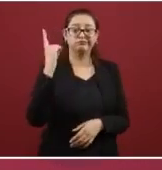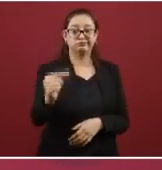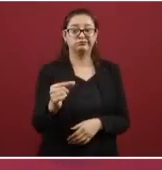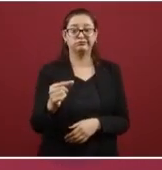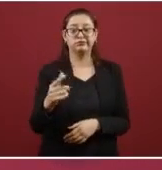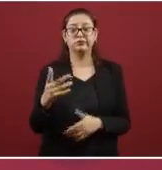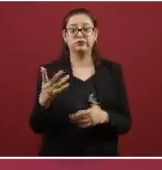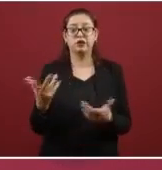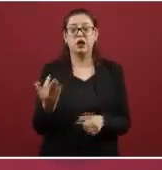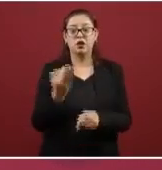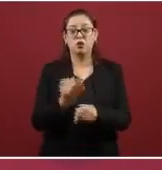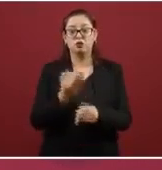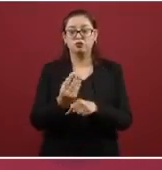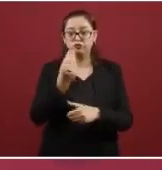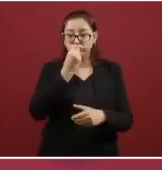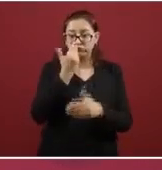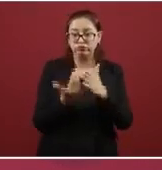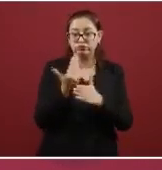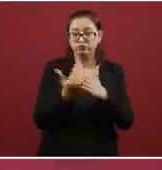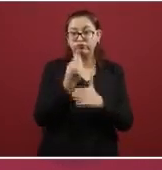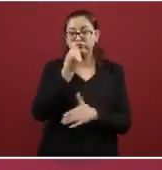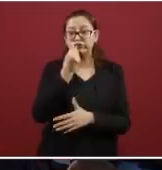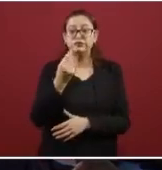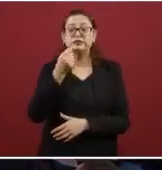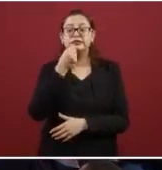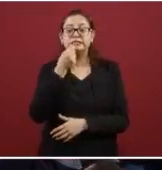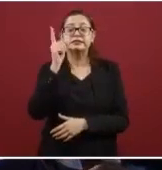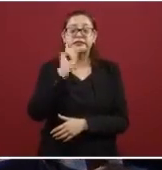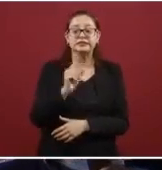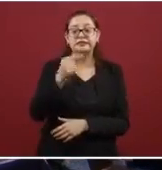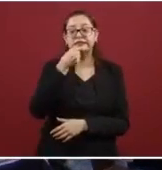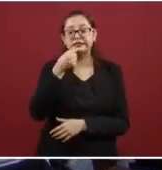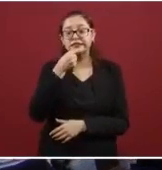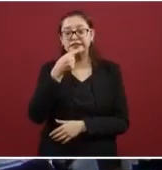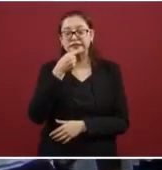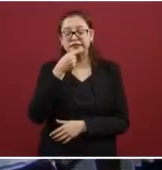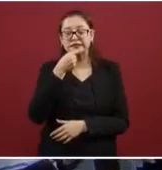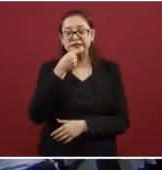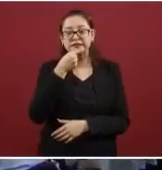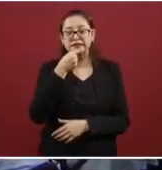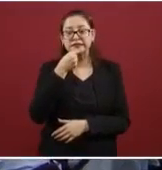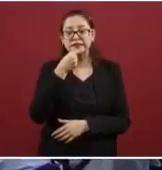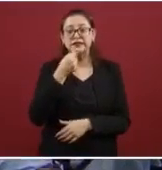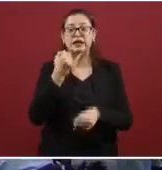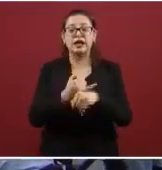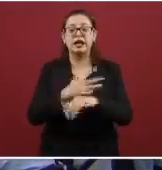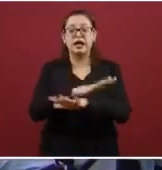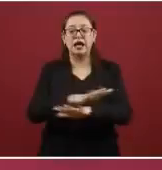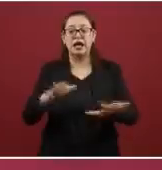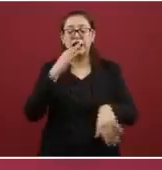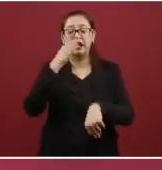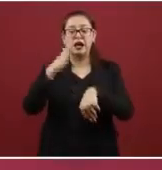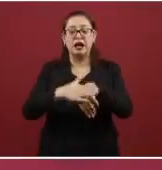vamos a desayunar con las niñas y con los niños. Les informo,